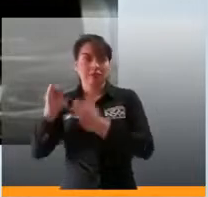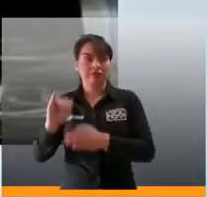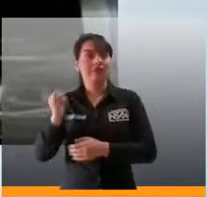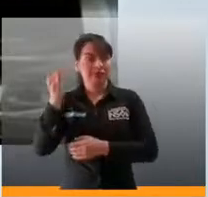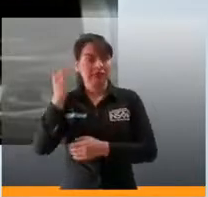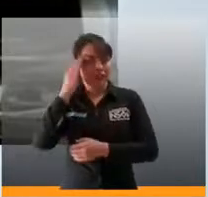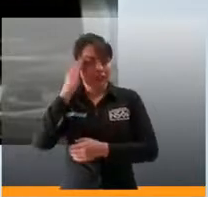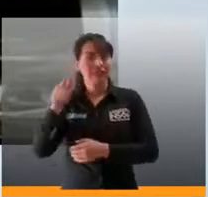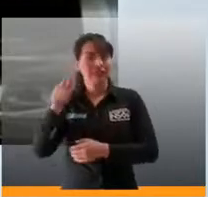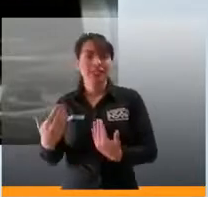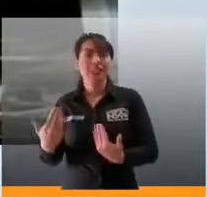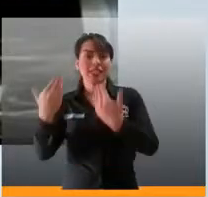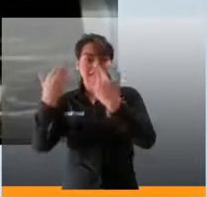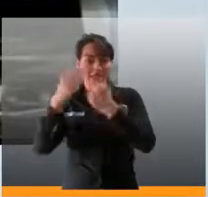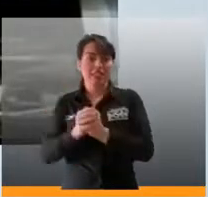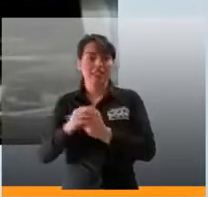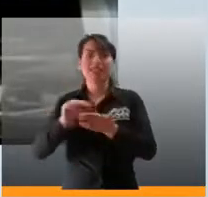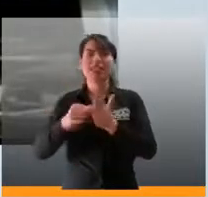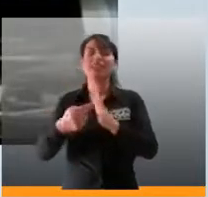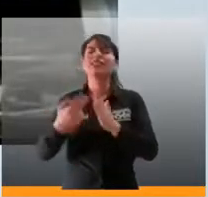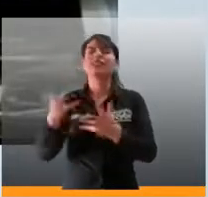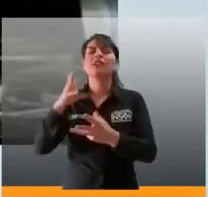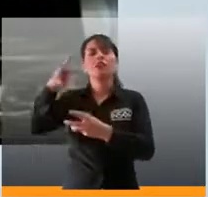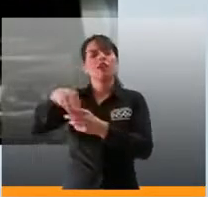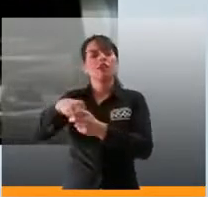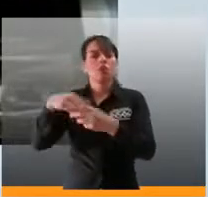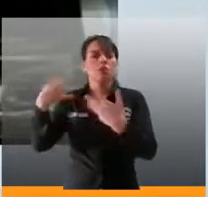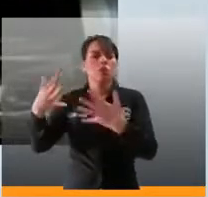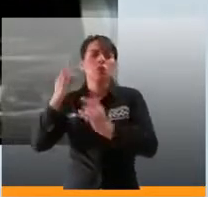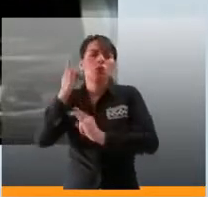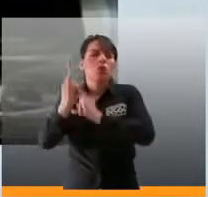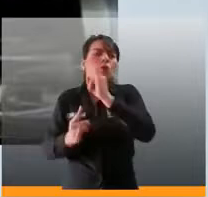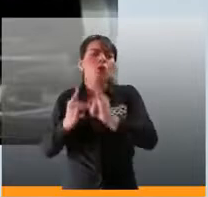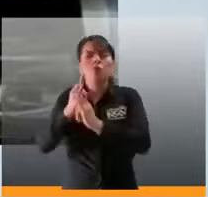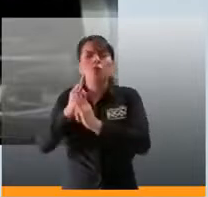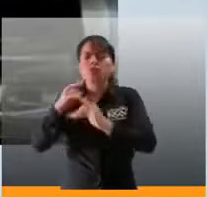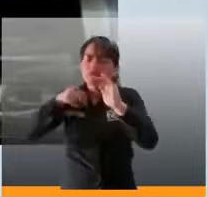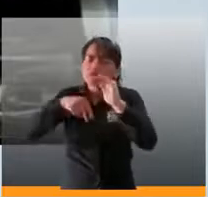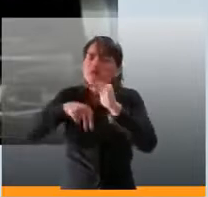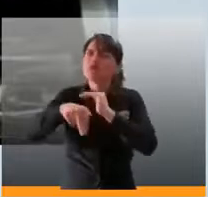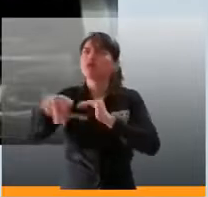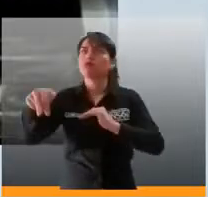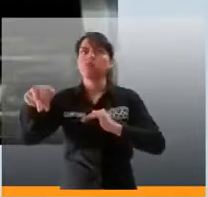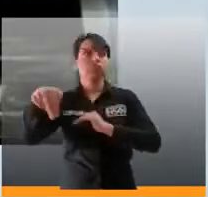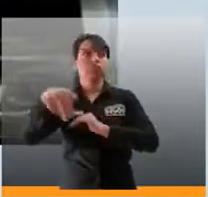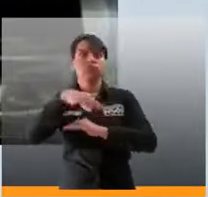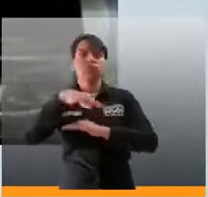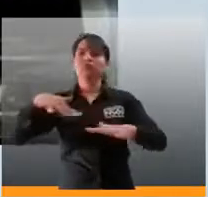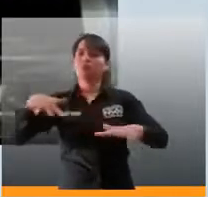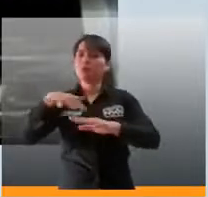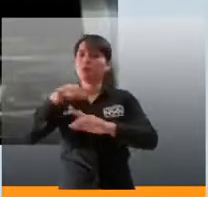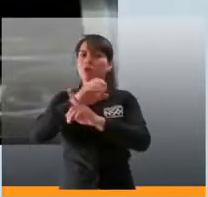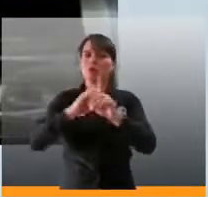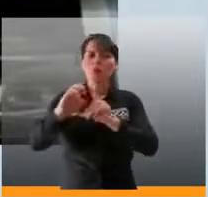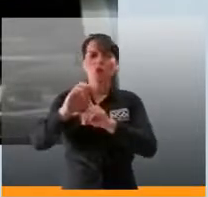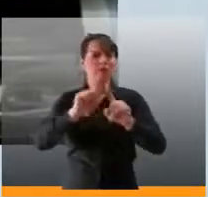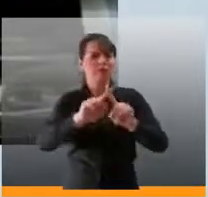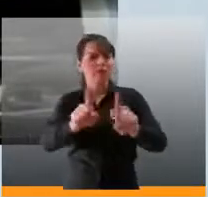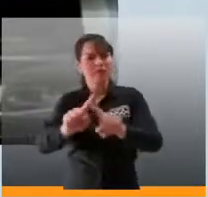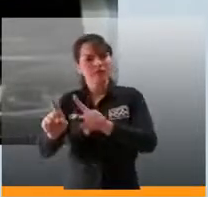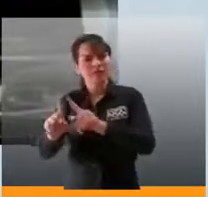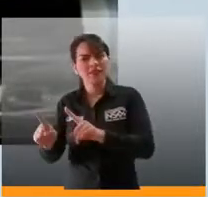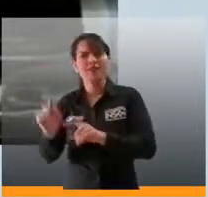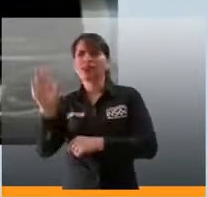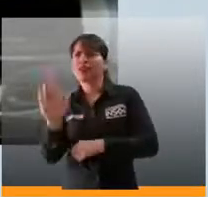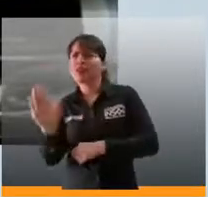campus universitarios son un microcosmos fascinante donde están presentes las diversas culturas, las diversas